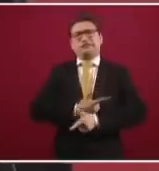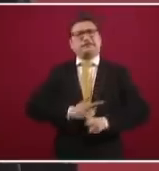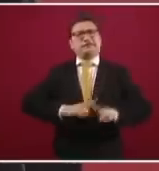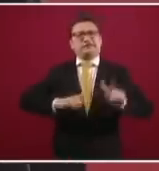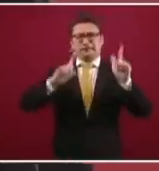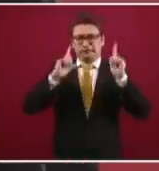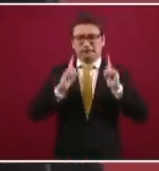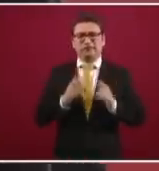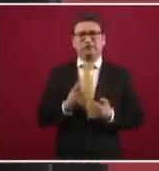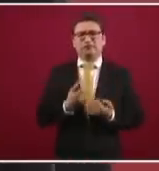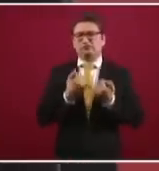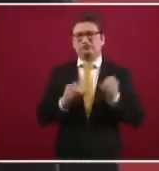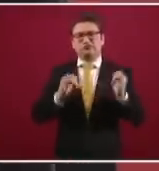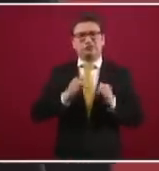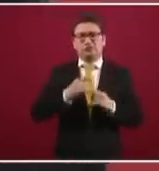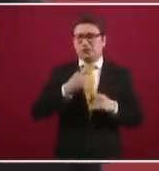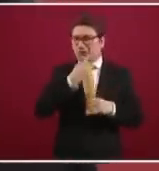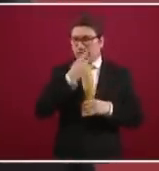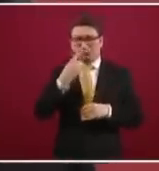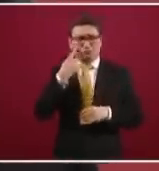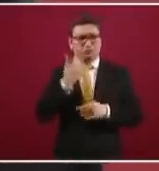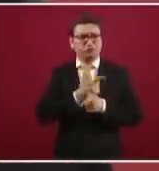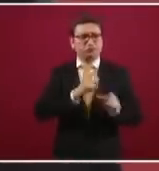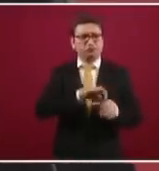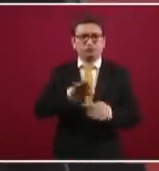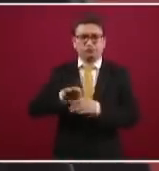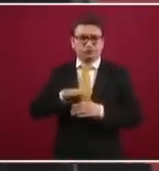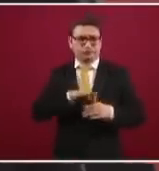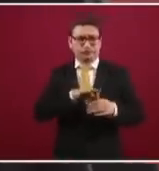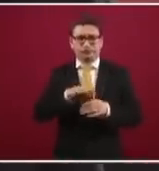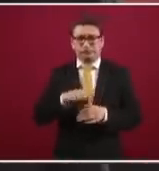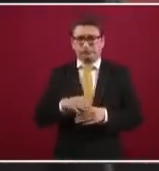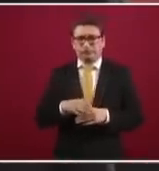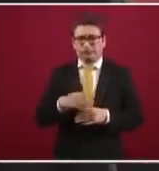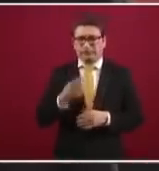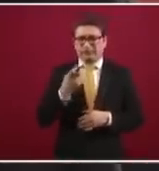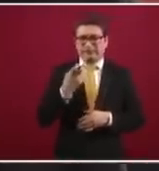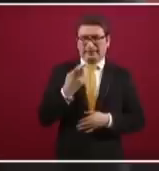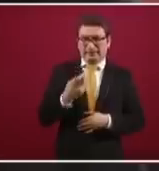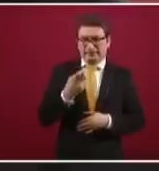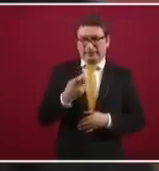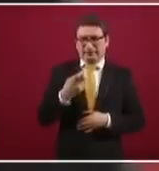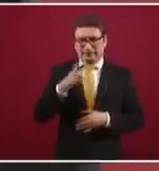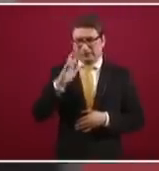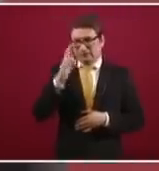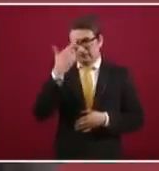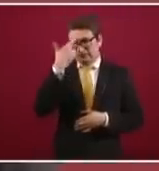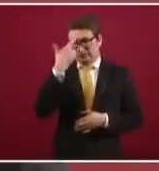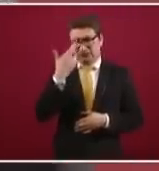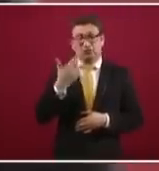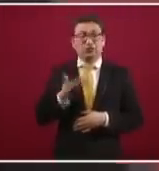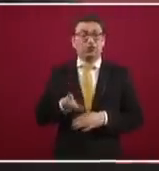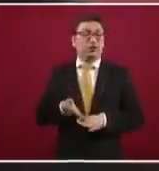soberanía. Una característica del periodo neoliberal era que querían